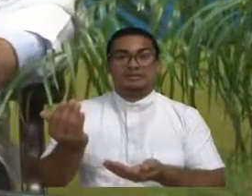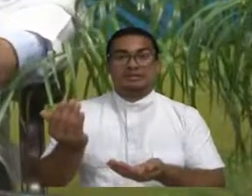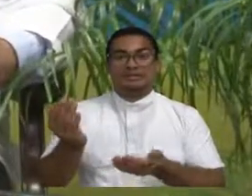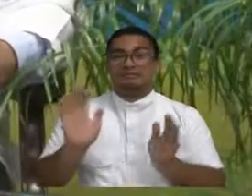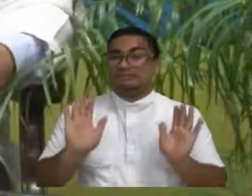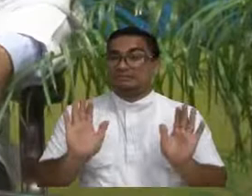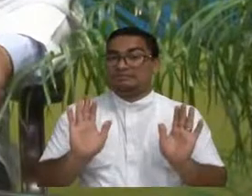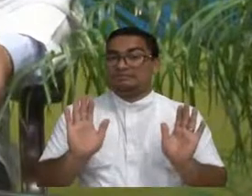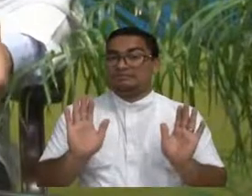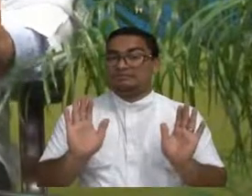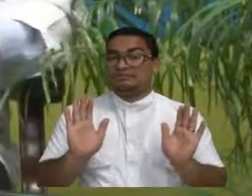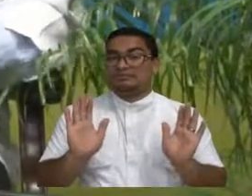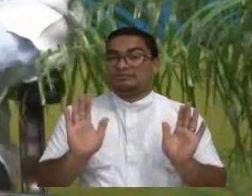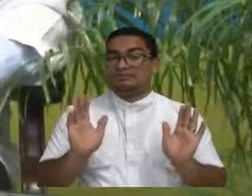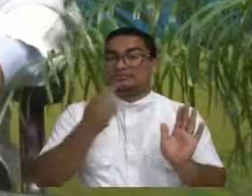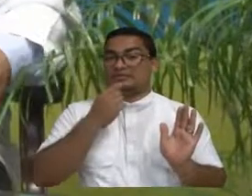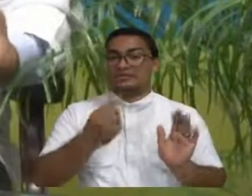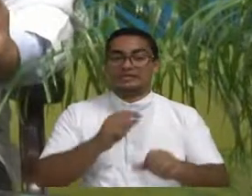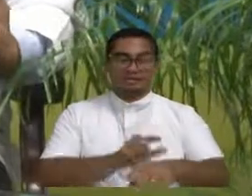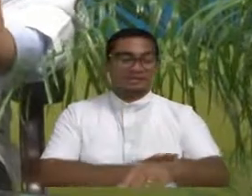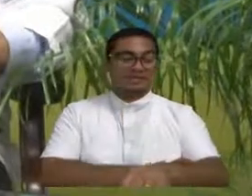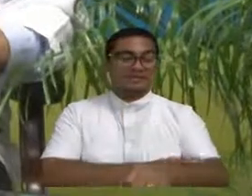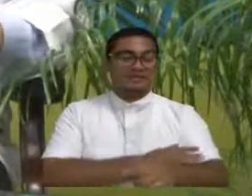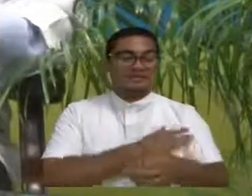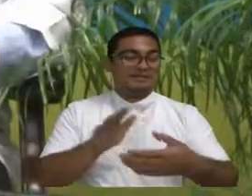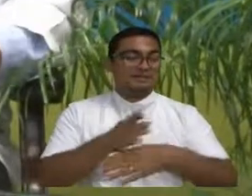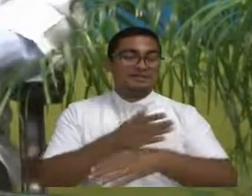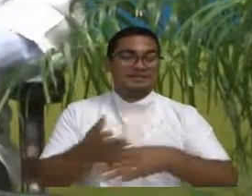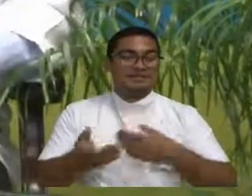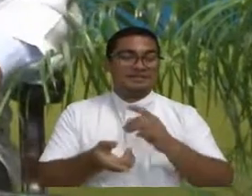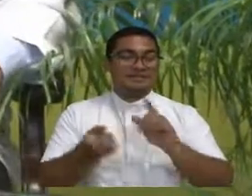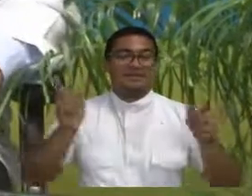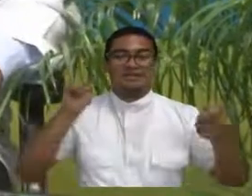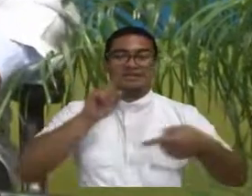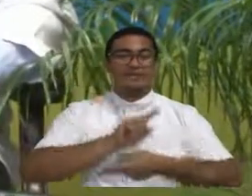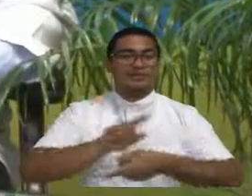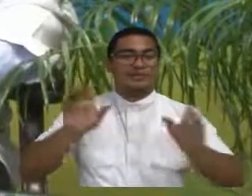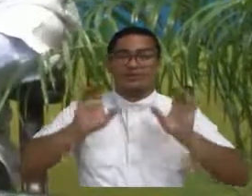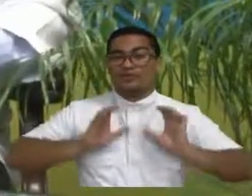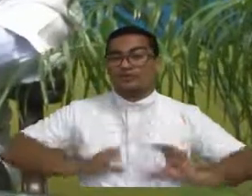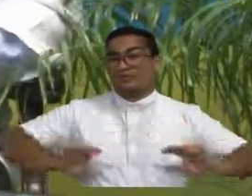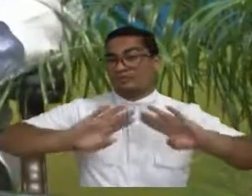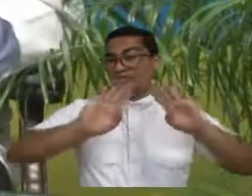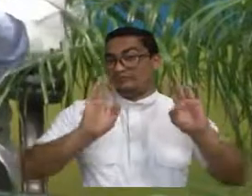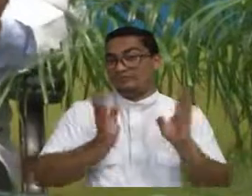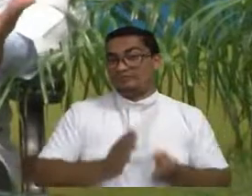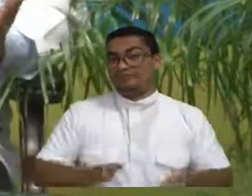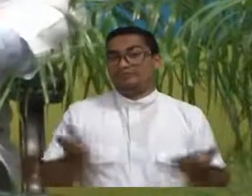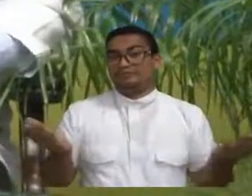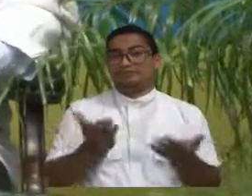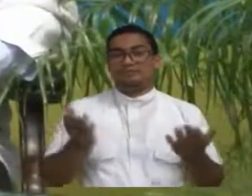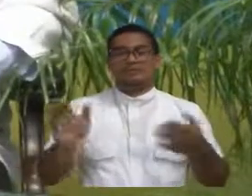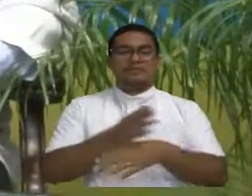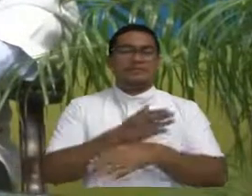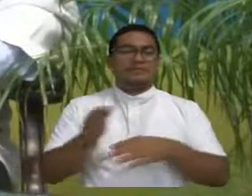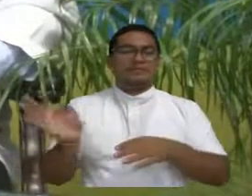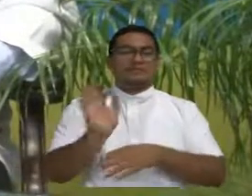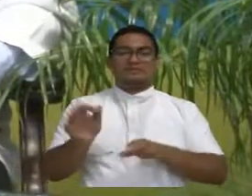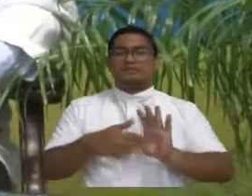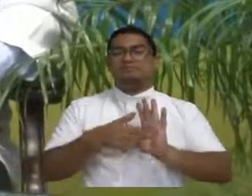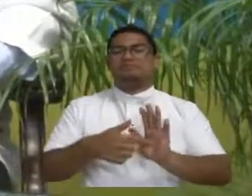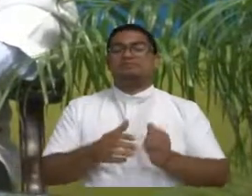Lógicamente que ocurren cambios emocionales y también ocurren cambios hormonales en la mujer. Y esto se va a manifestar de alguna forma.